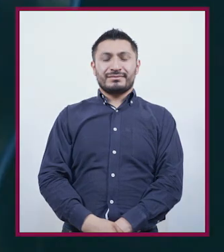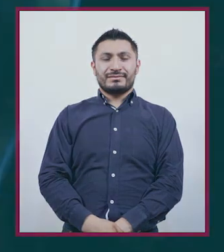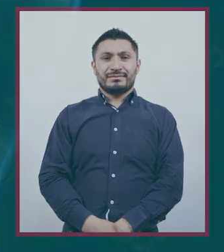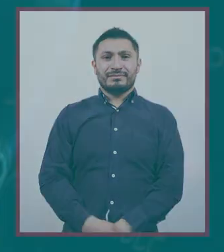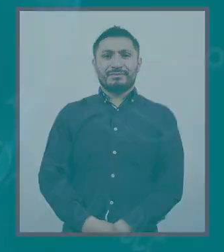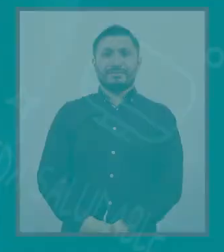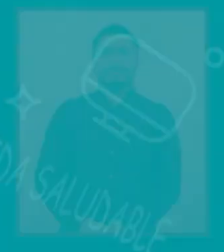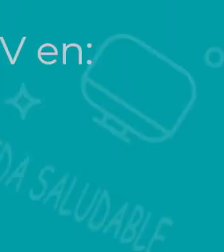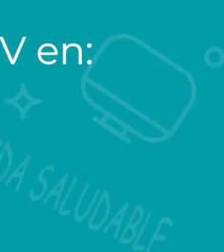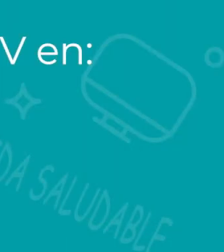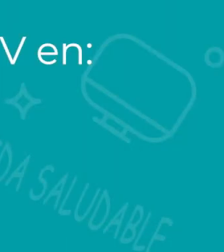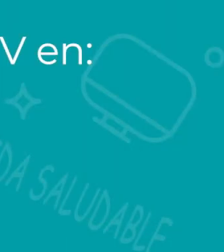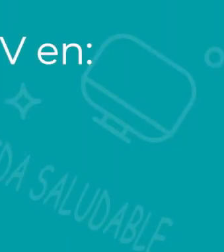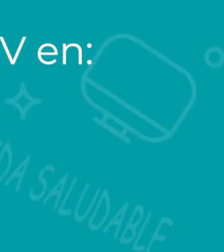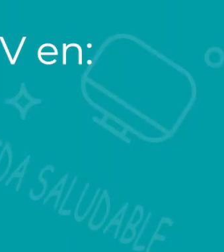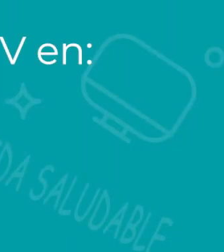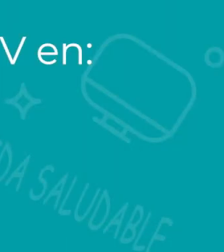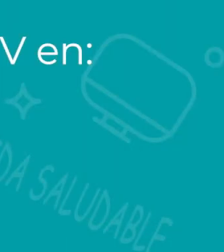la próxima!